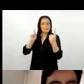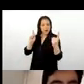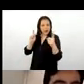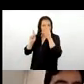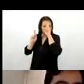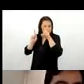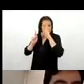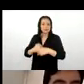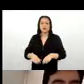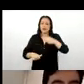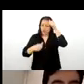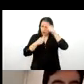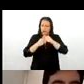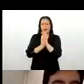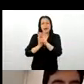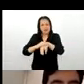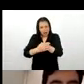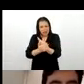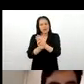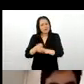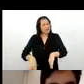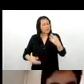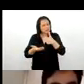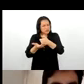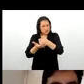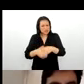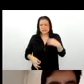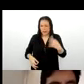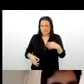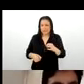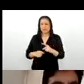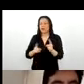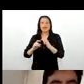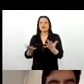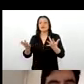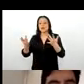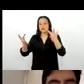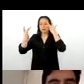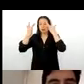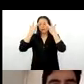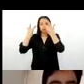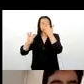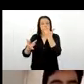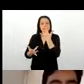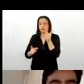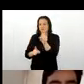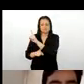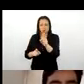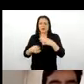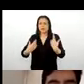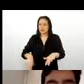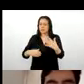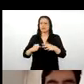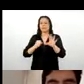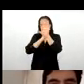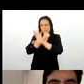recordarse siempre el tema de lavado y desinfección de manos, el evitar tocarse los ojos, nariz, boca, y cubrirse siempre si es que